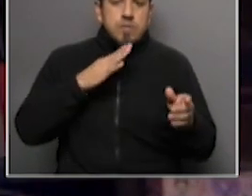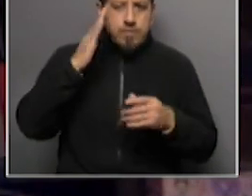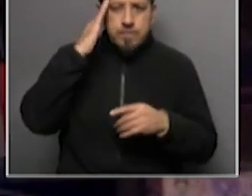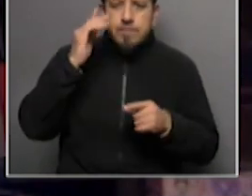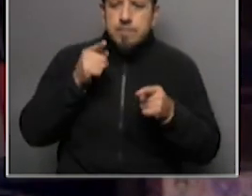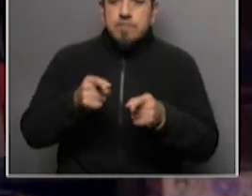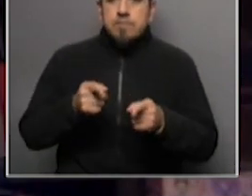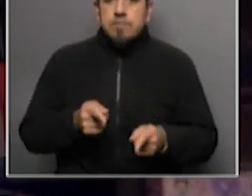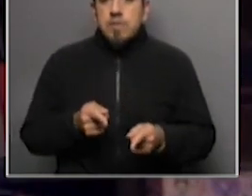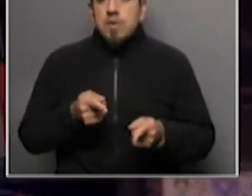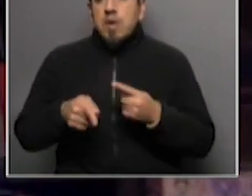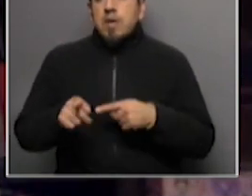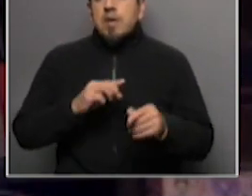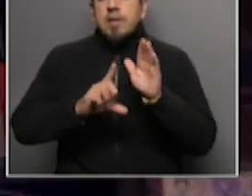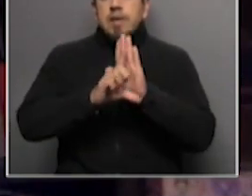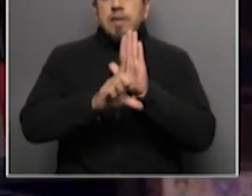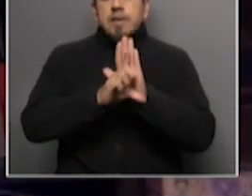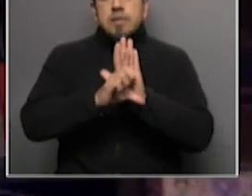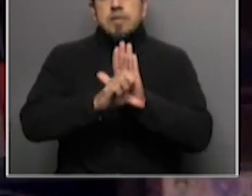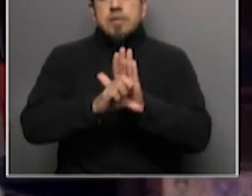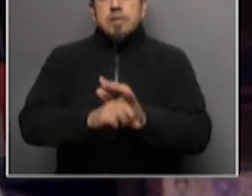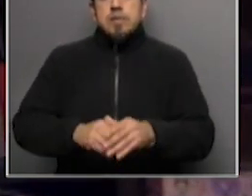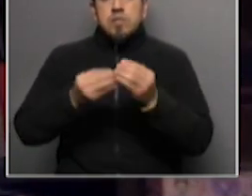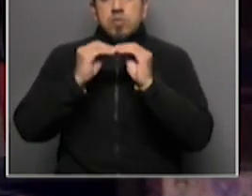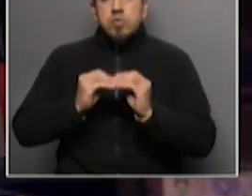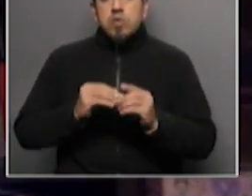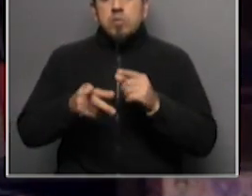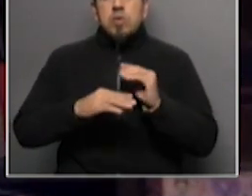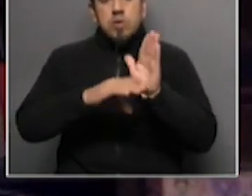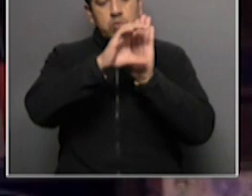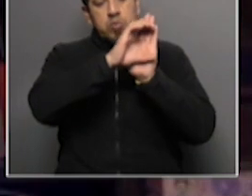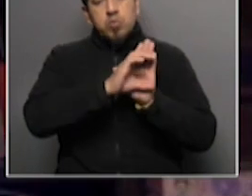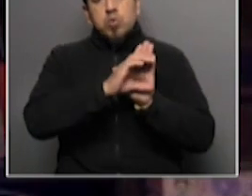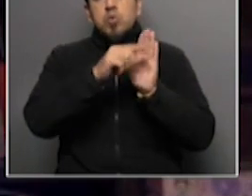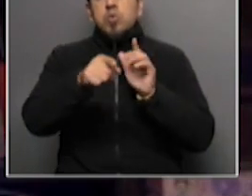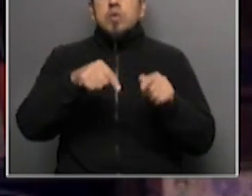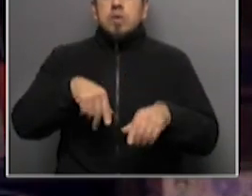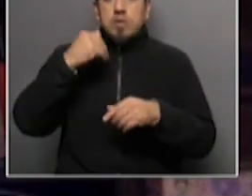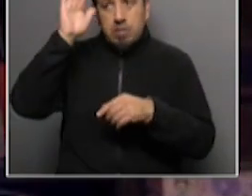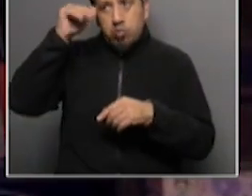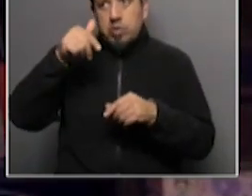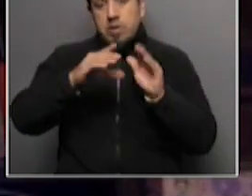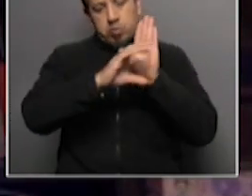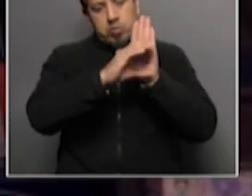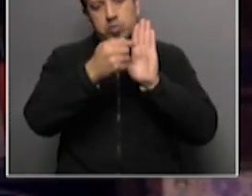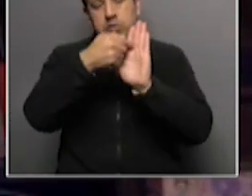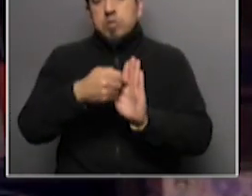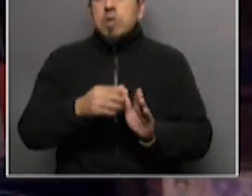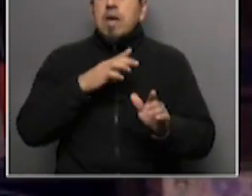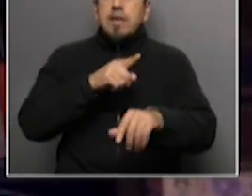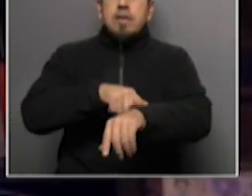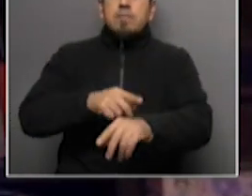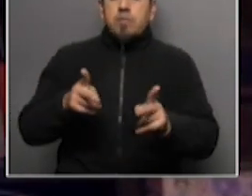que, bueno, las leyes presupuestales están reguladas por la Constitución de la República. Se establece un